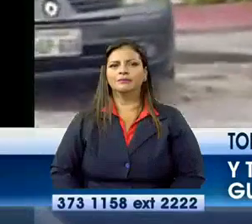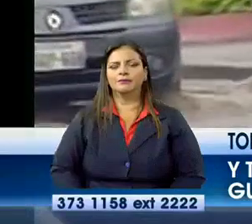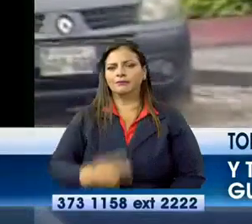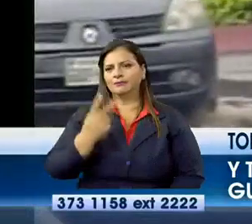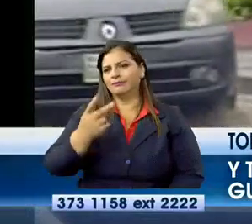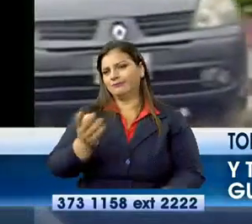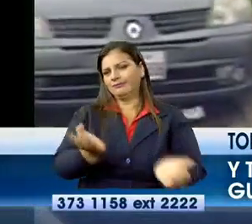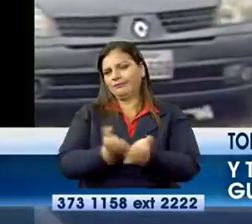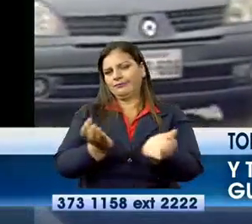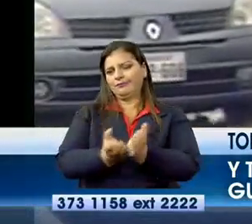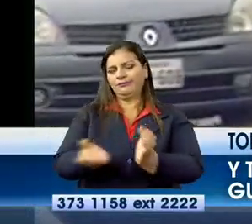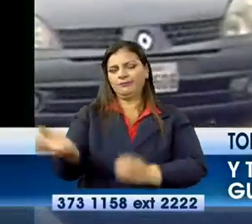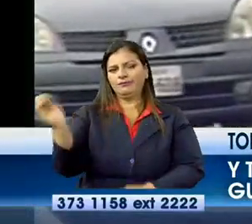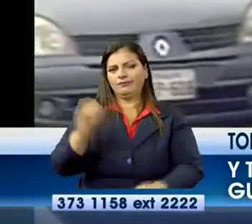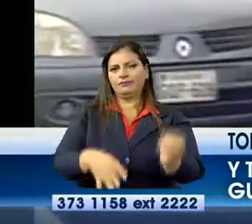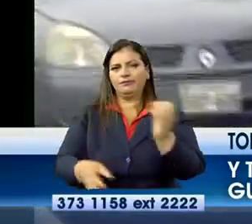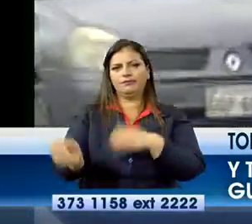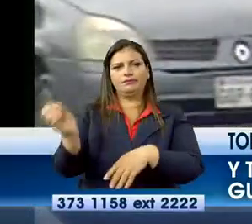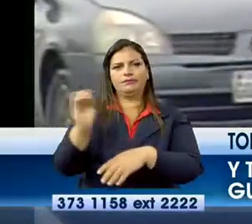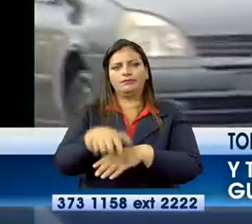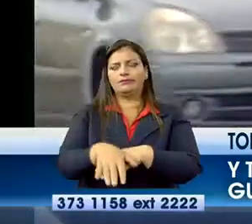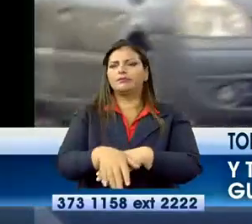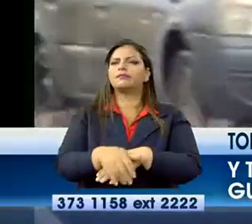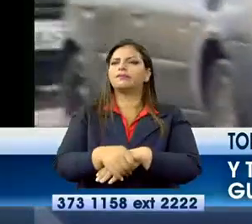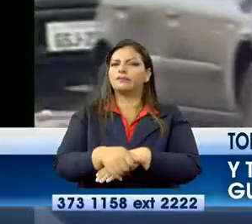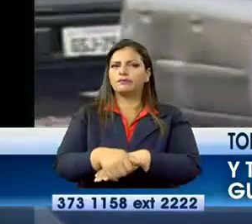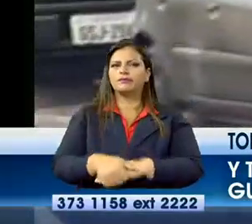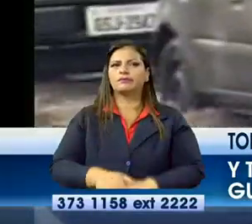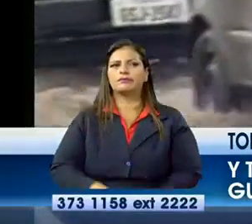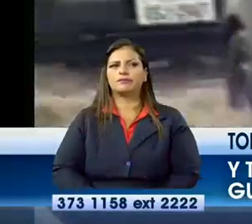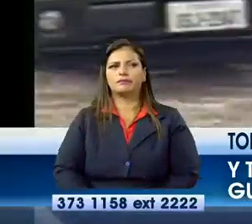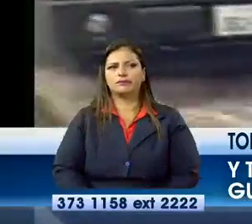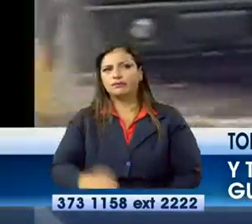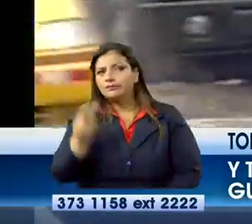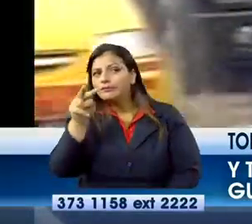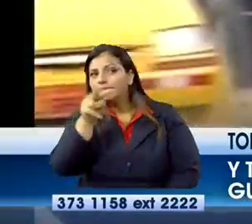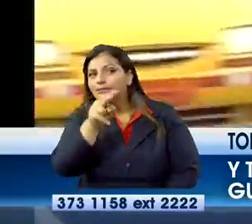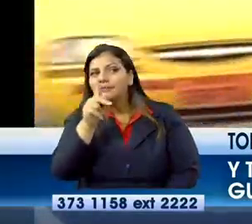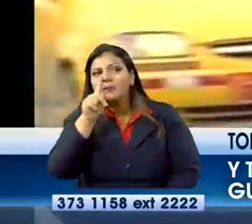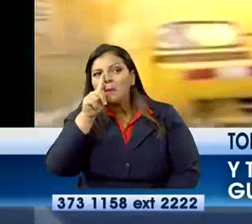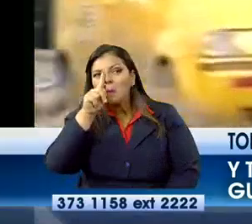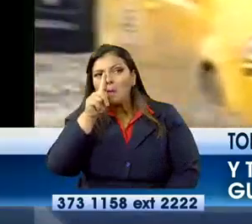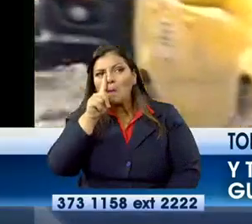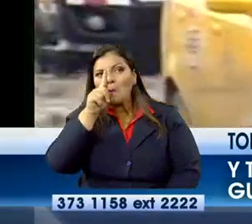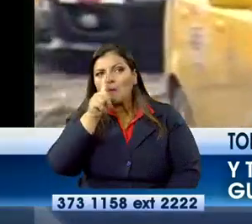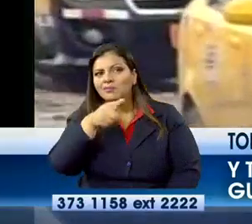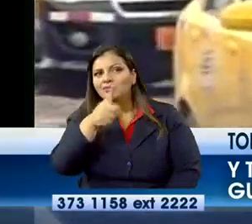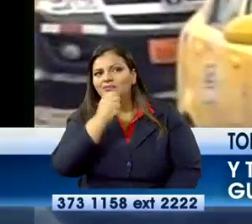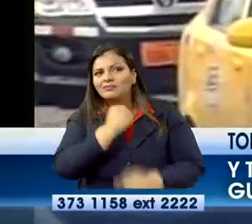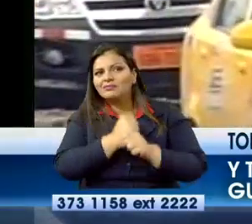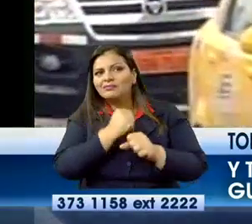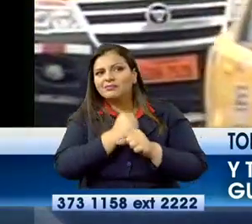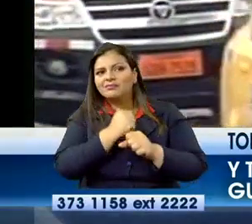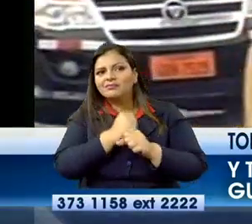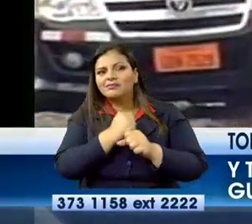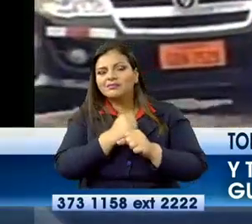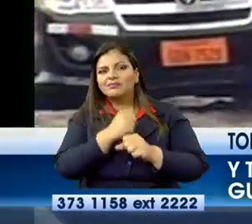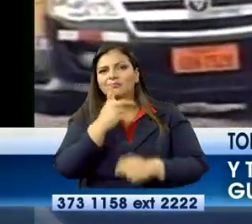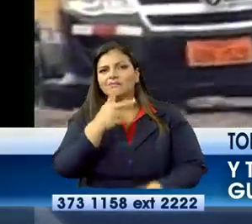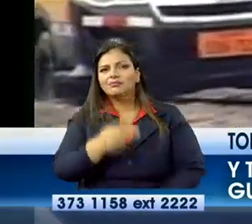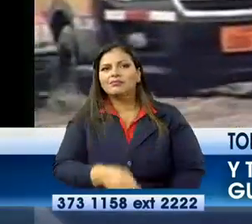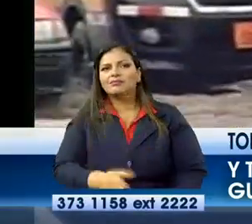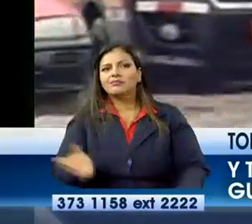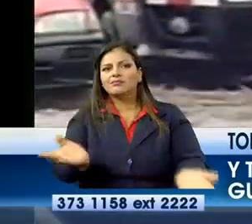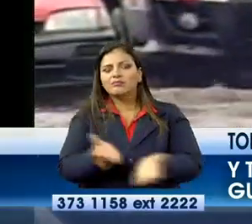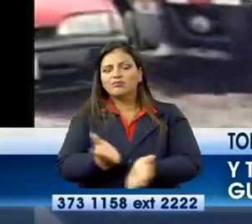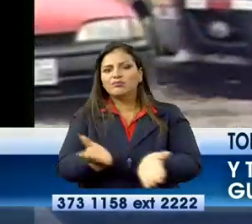Claro, es mezclado. Lo que decíamos, es mezclado, ¿no? Ahí están trabajando, míralo, ahí están trabajando. Gracias entonces, a Dios. Para hasta destapar los